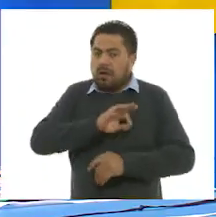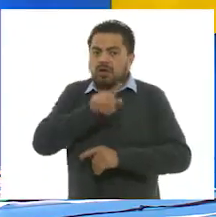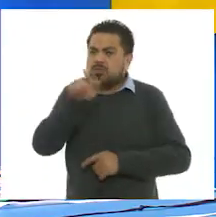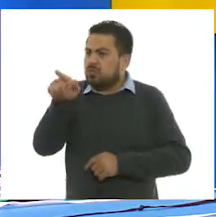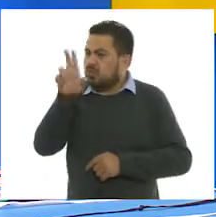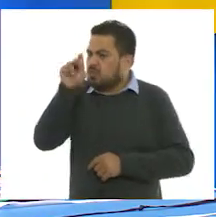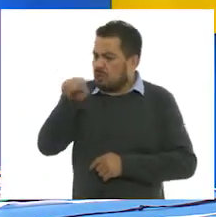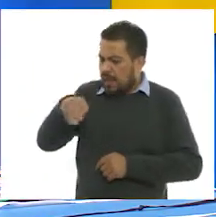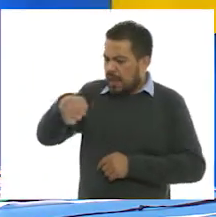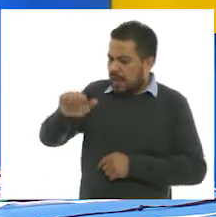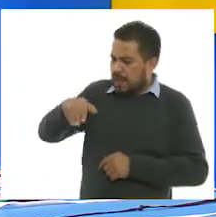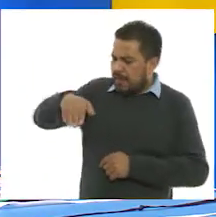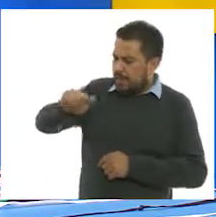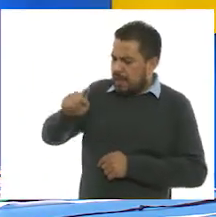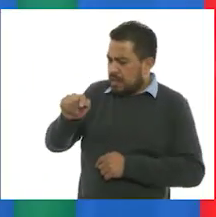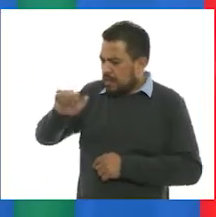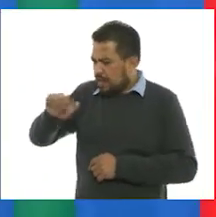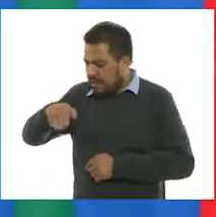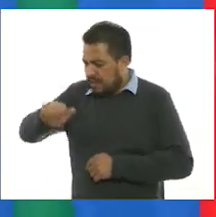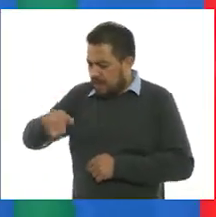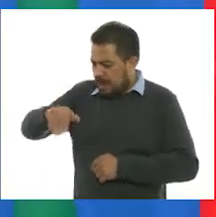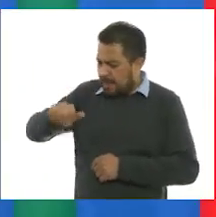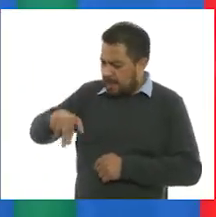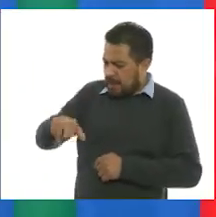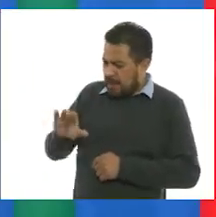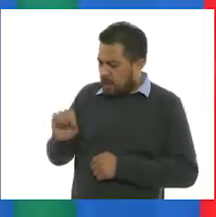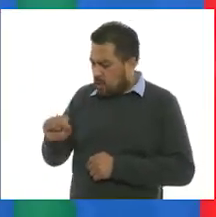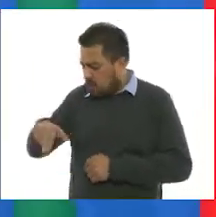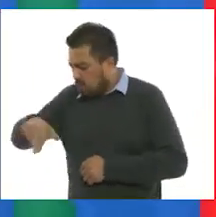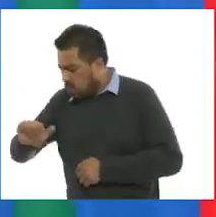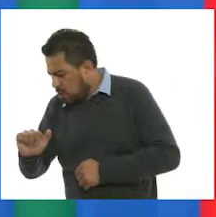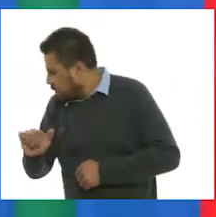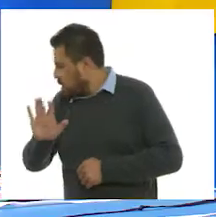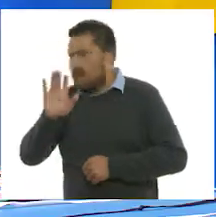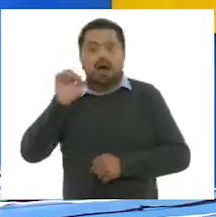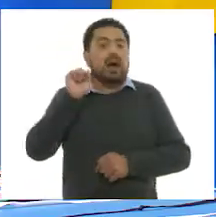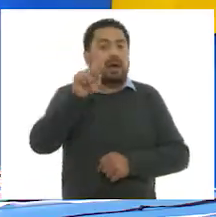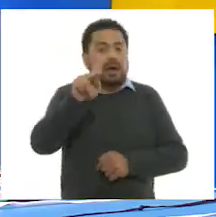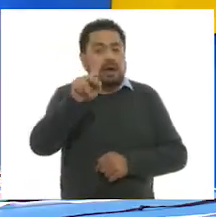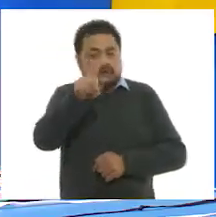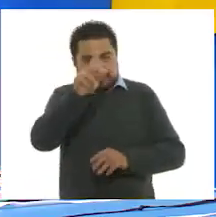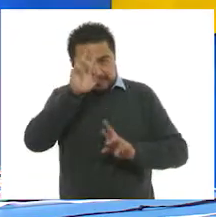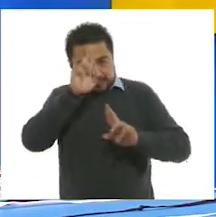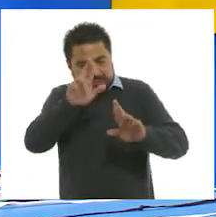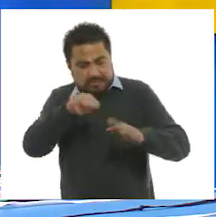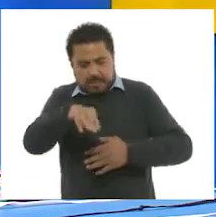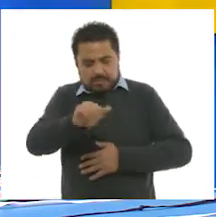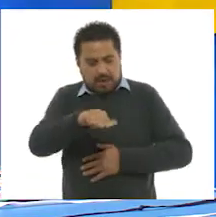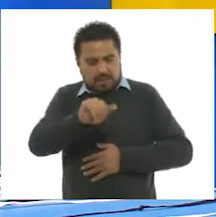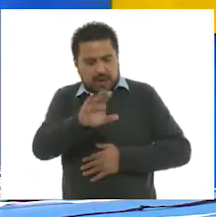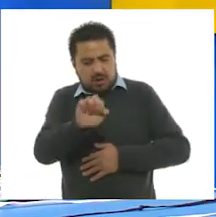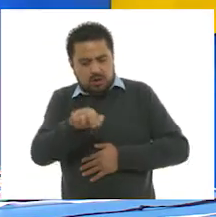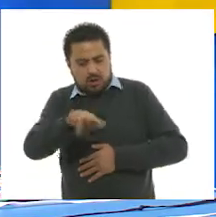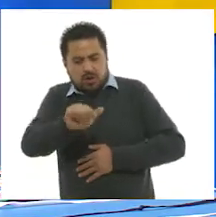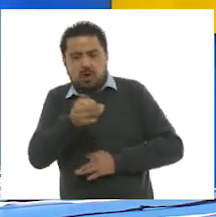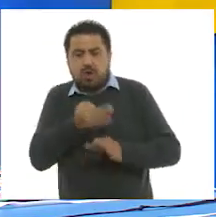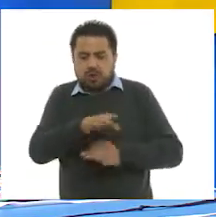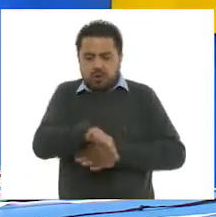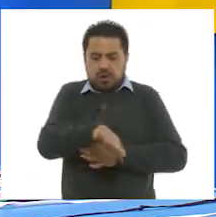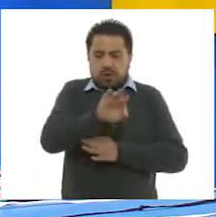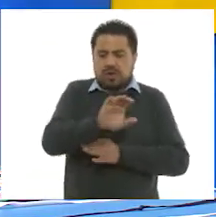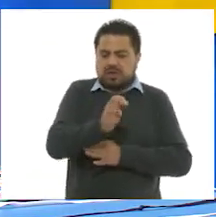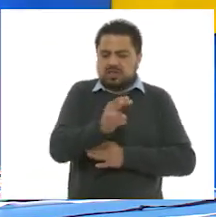eres amauta, serías mamacona. Así es. ¡Ah! Ok. Respetable mamacona, acaba de nombrar la